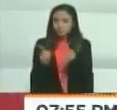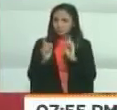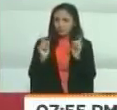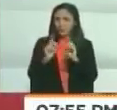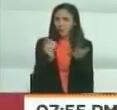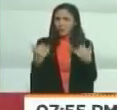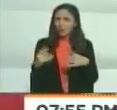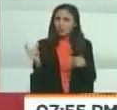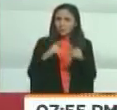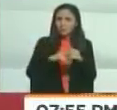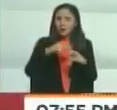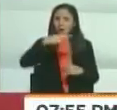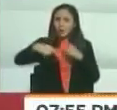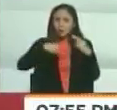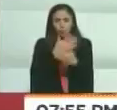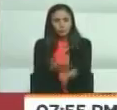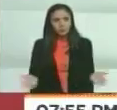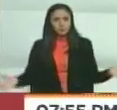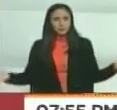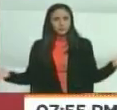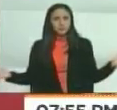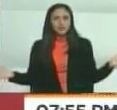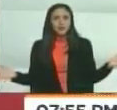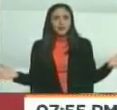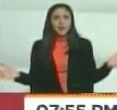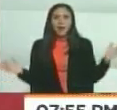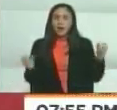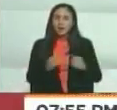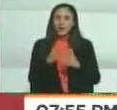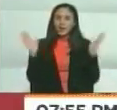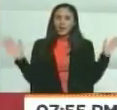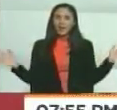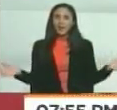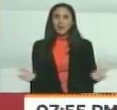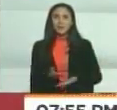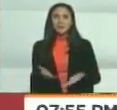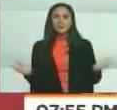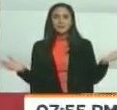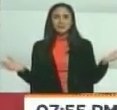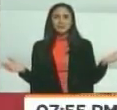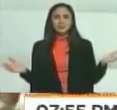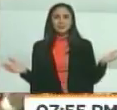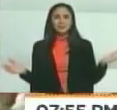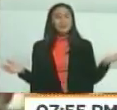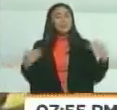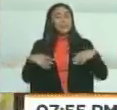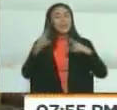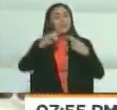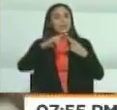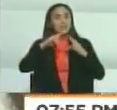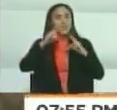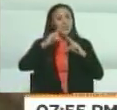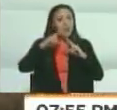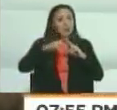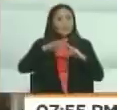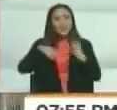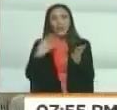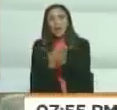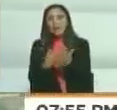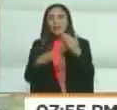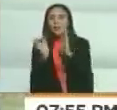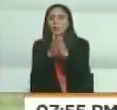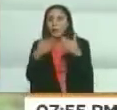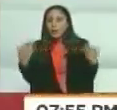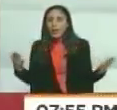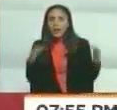Revolución Bolivariana, de brazos abiertos, así enormes, enormes, del Delta al Zulia, de Táchira a Cumaná, con los brazos